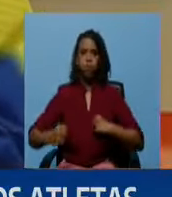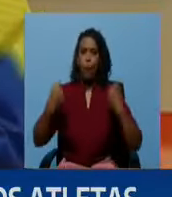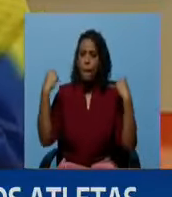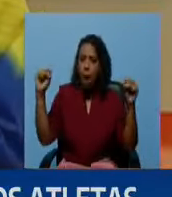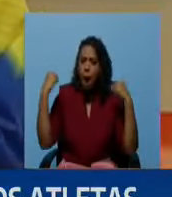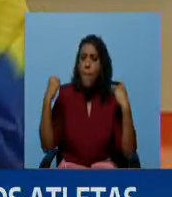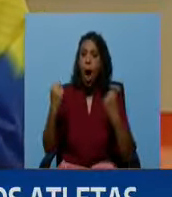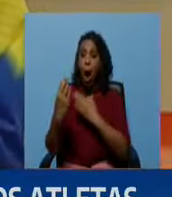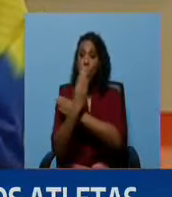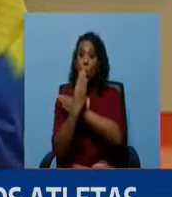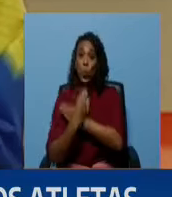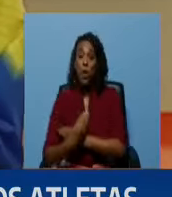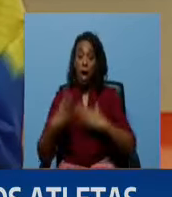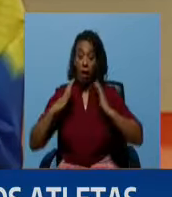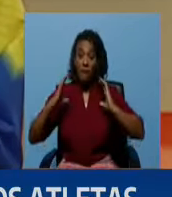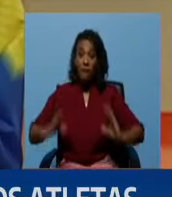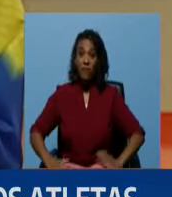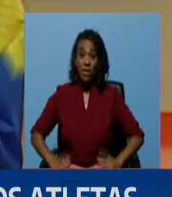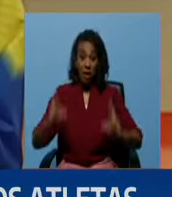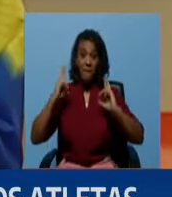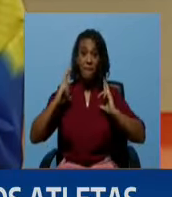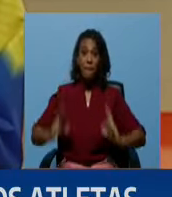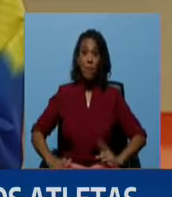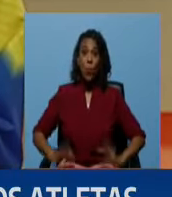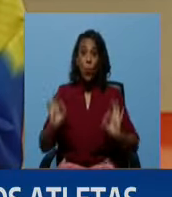entrenamiento y preservar la salud física.